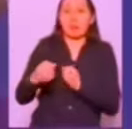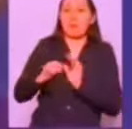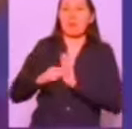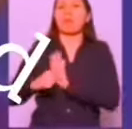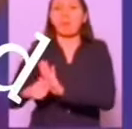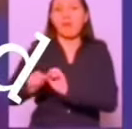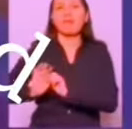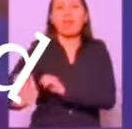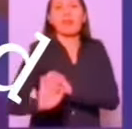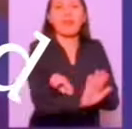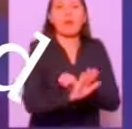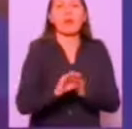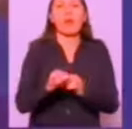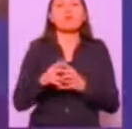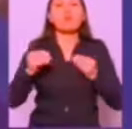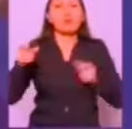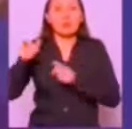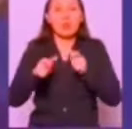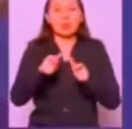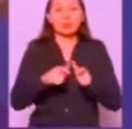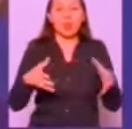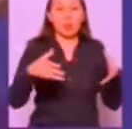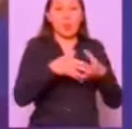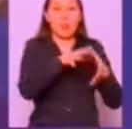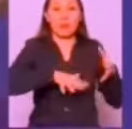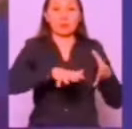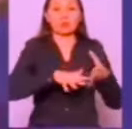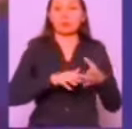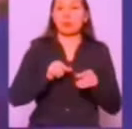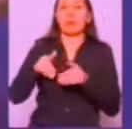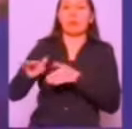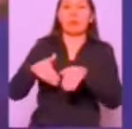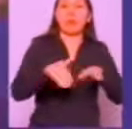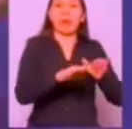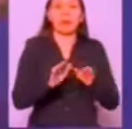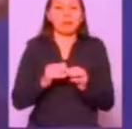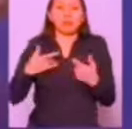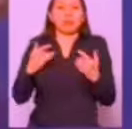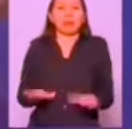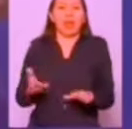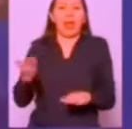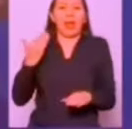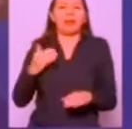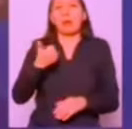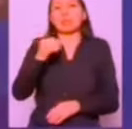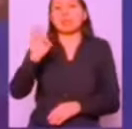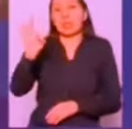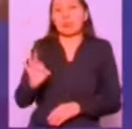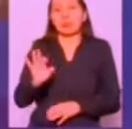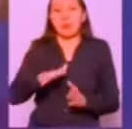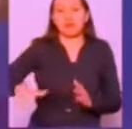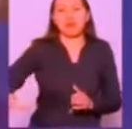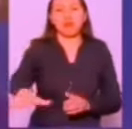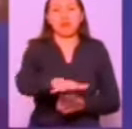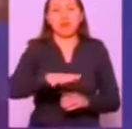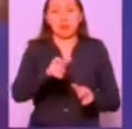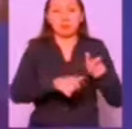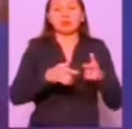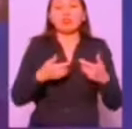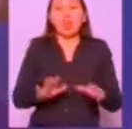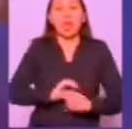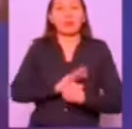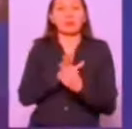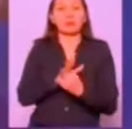hablamos de que hay una inmunidad de rebaño, una inmunidad de grupo, colectiva, cuando al menos el 60% de una población